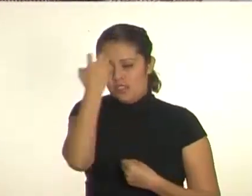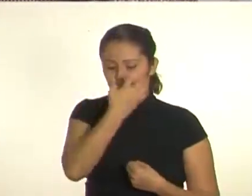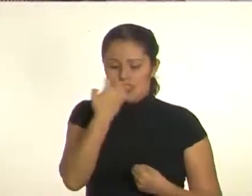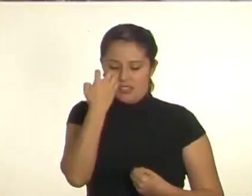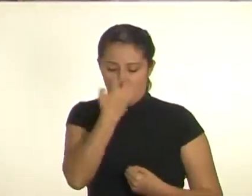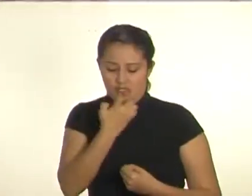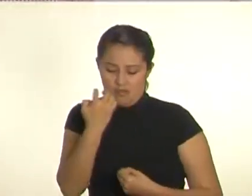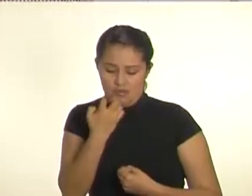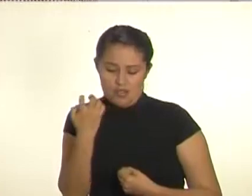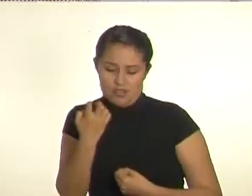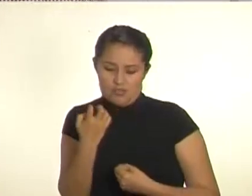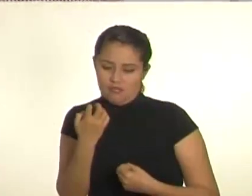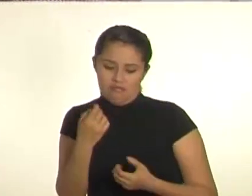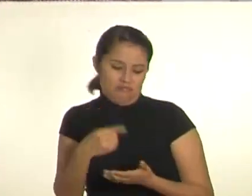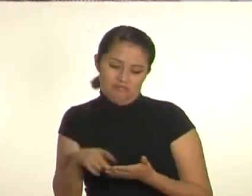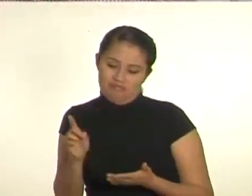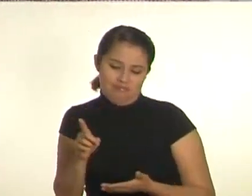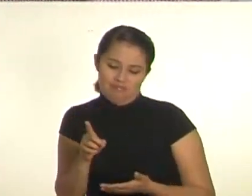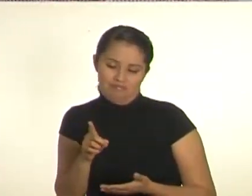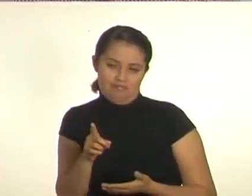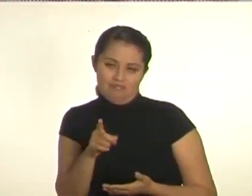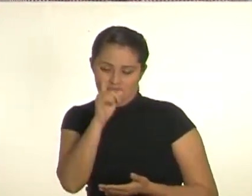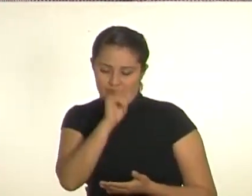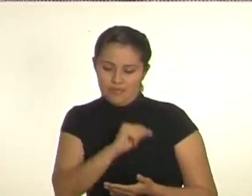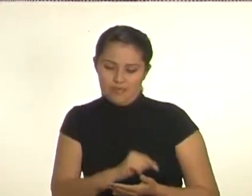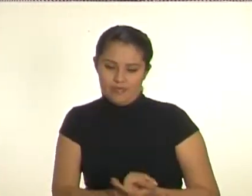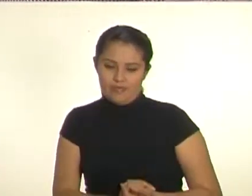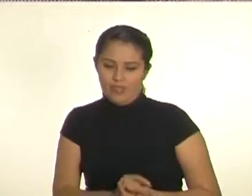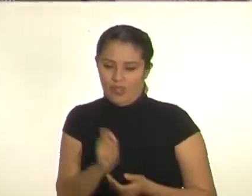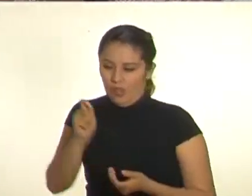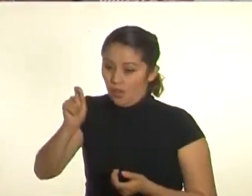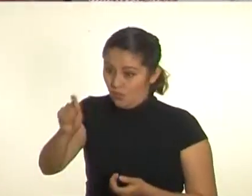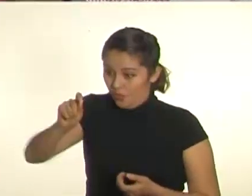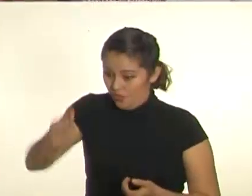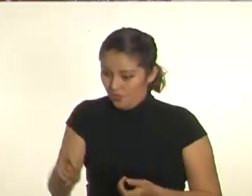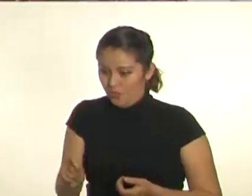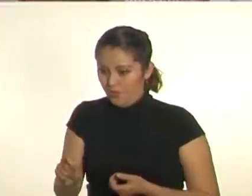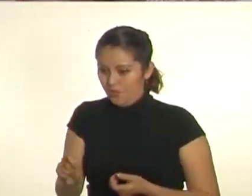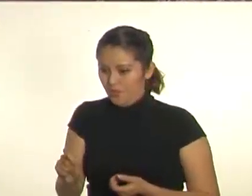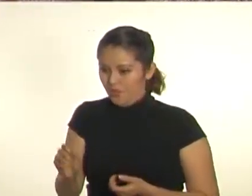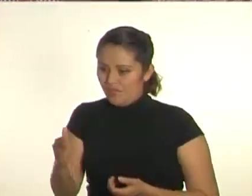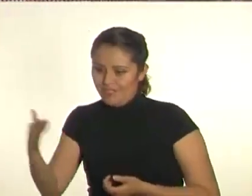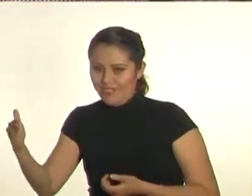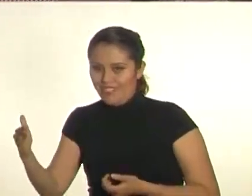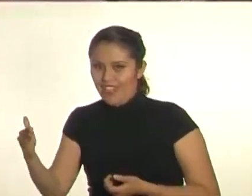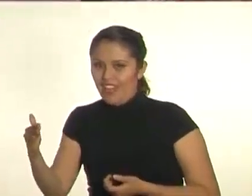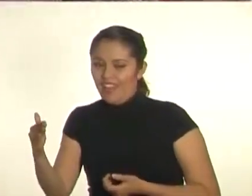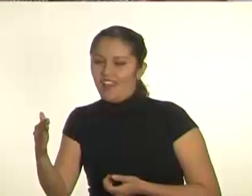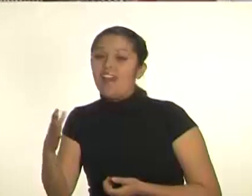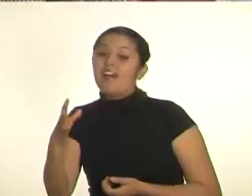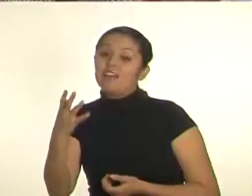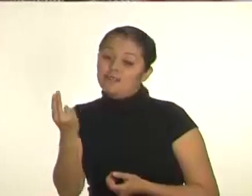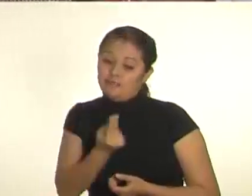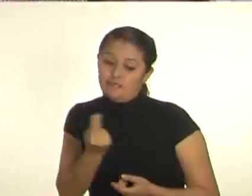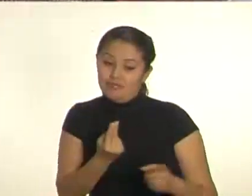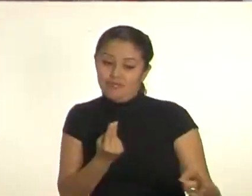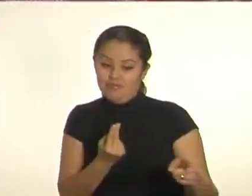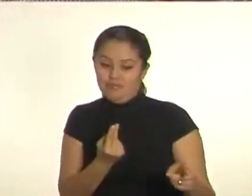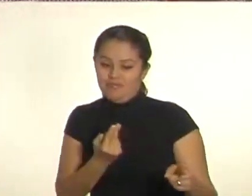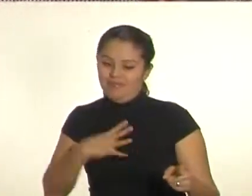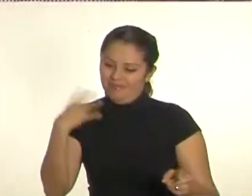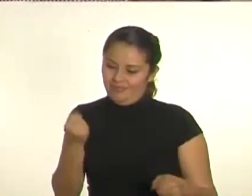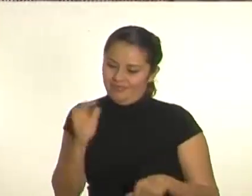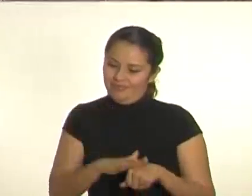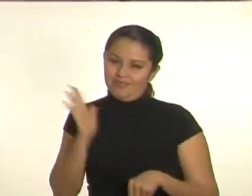y continuamos. Tendrá que esforzarse más. Si te das cuenta, unimos las dos ideas y